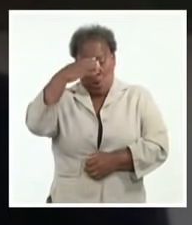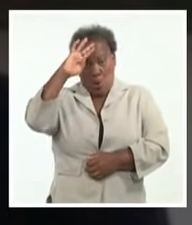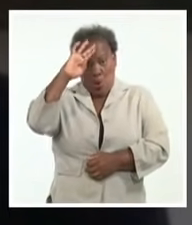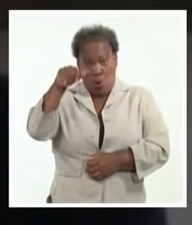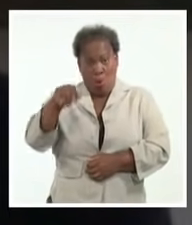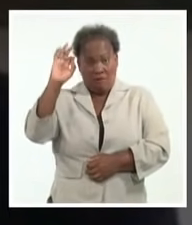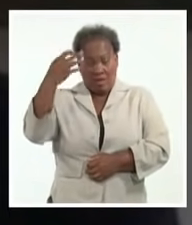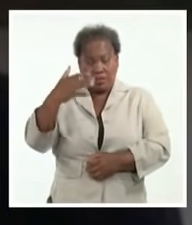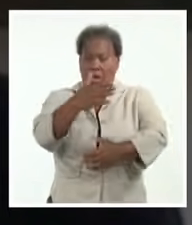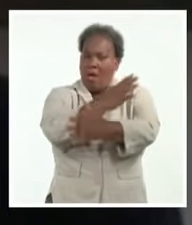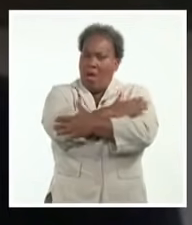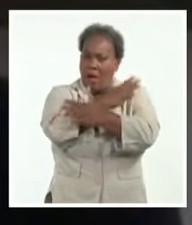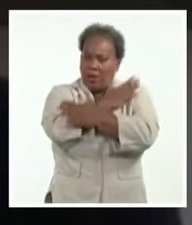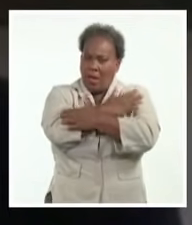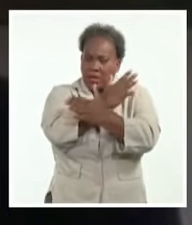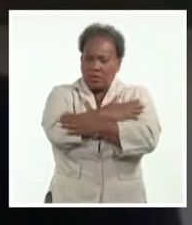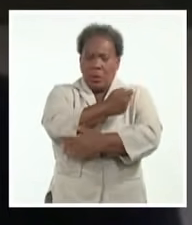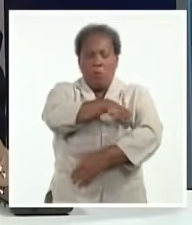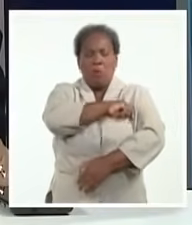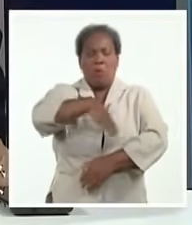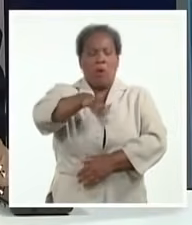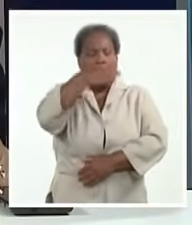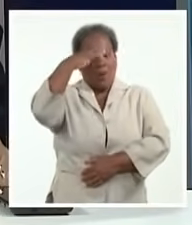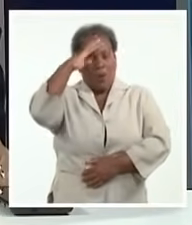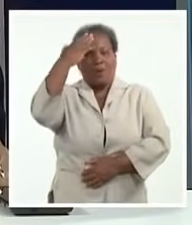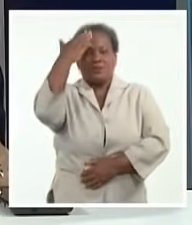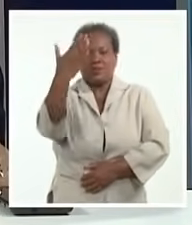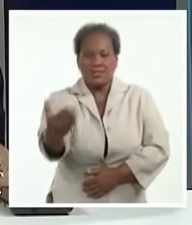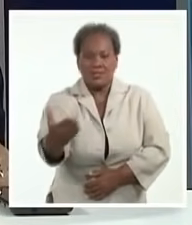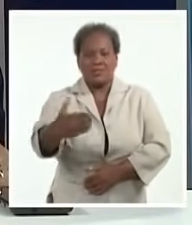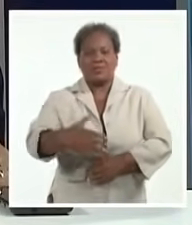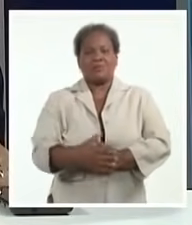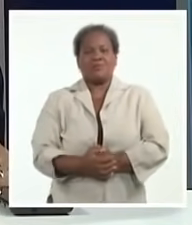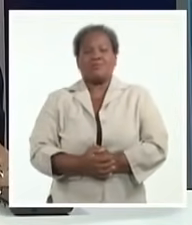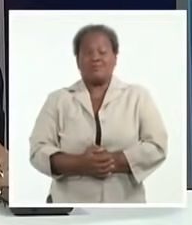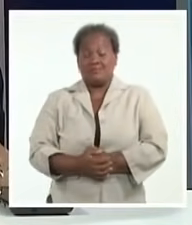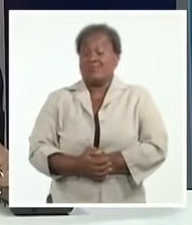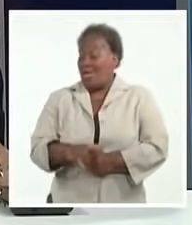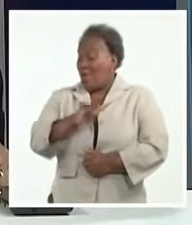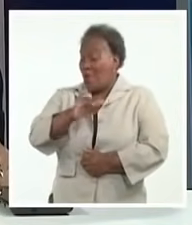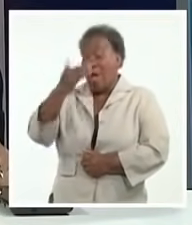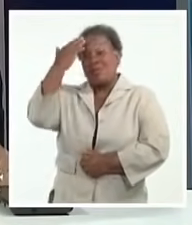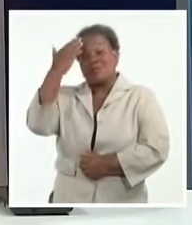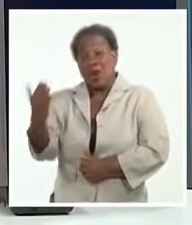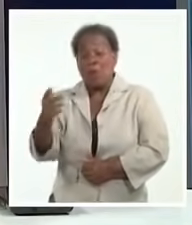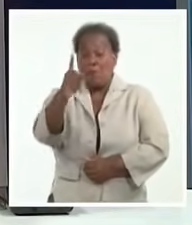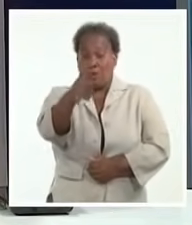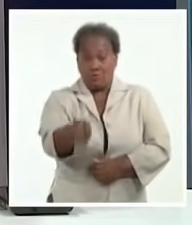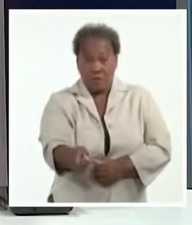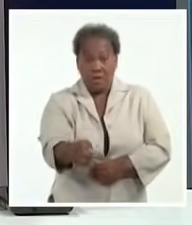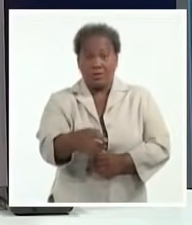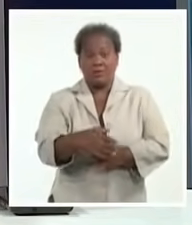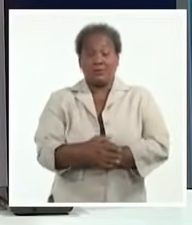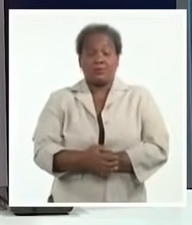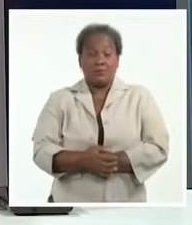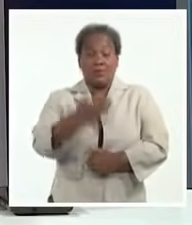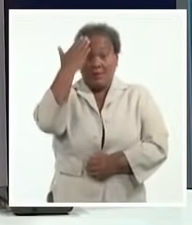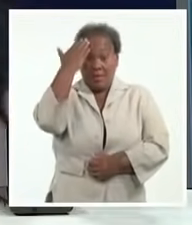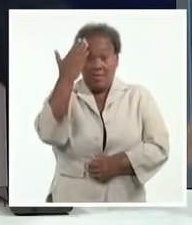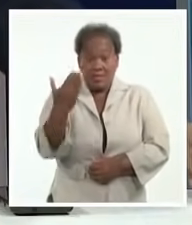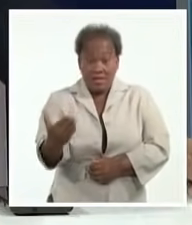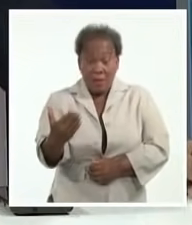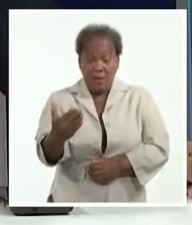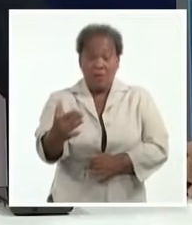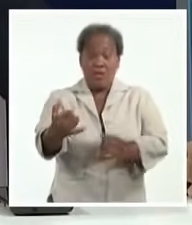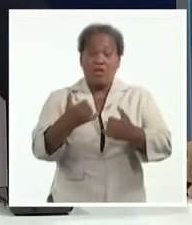fuerte abrazo a todo el pueblo cubano. Muchas gracias. También el saludo de todo el pueblo cubano para usted, embajador. Agradecemos especialmente esta